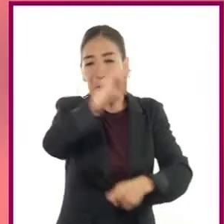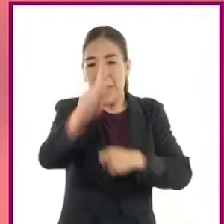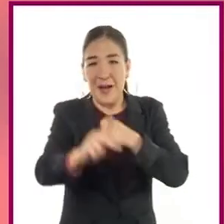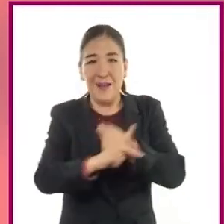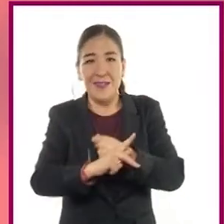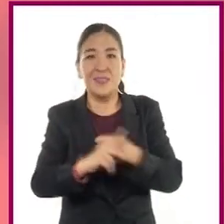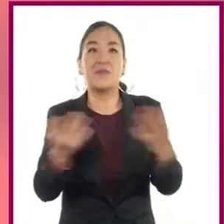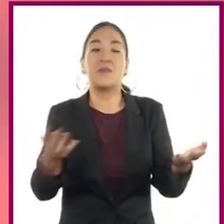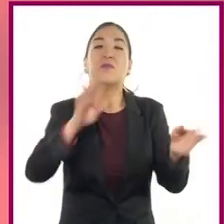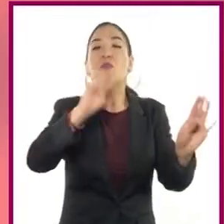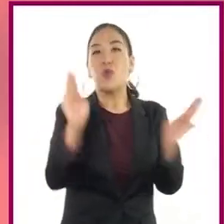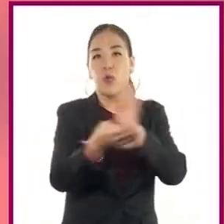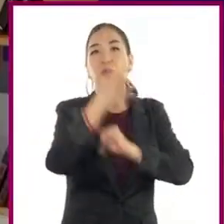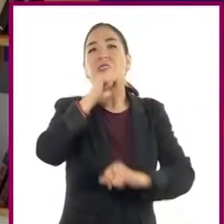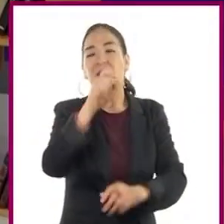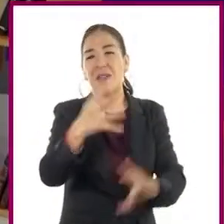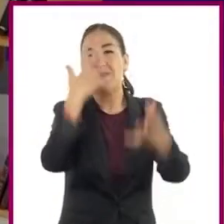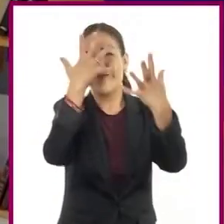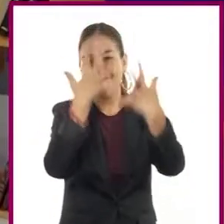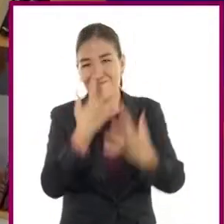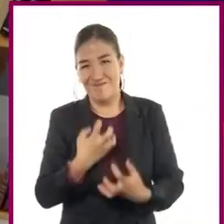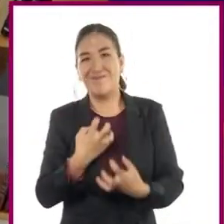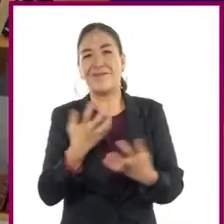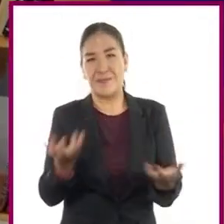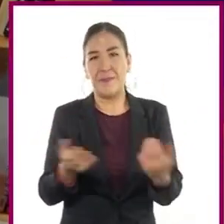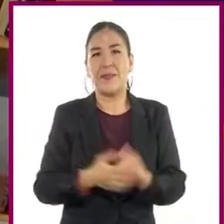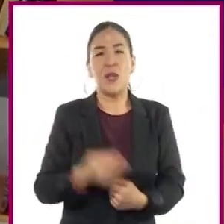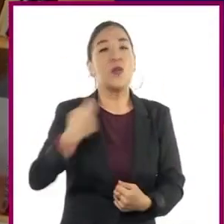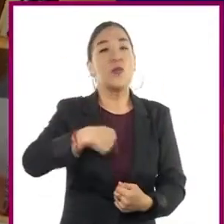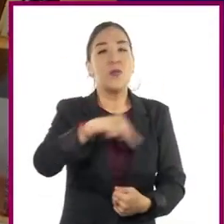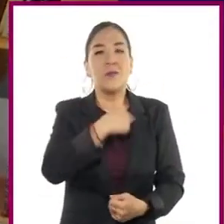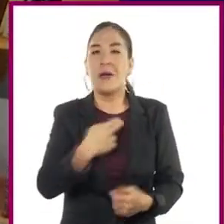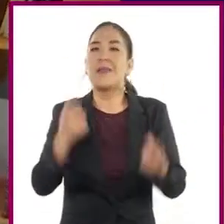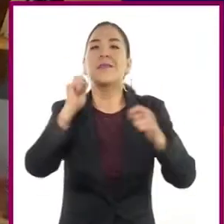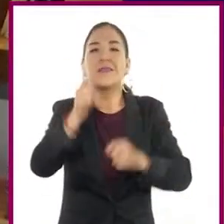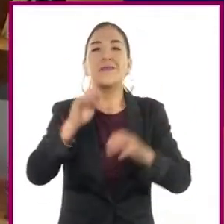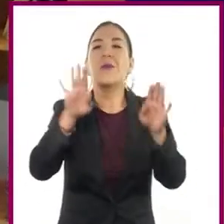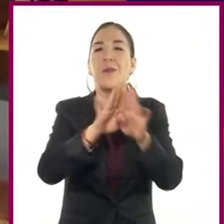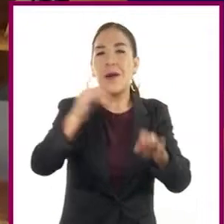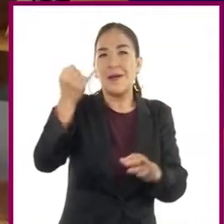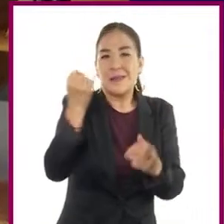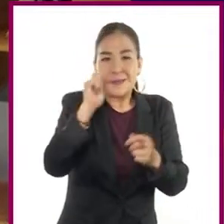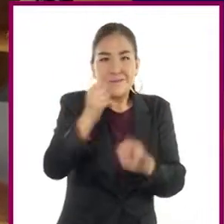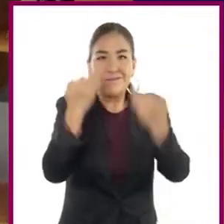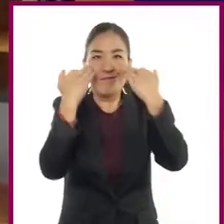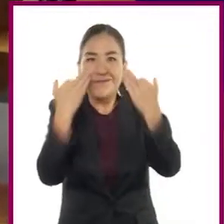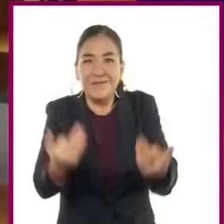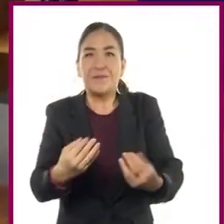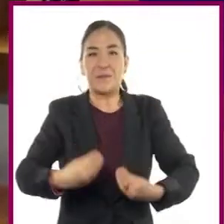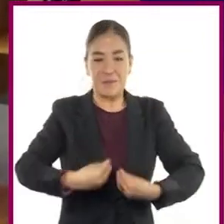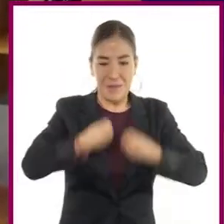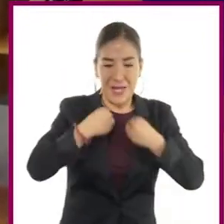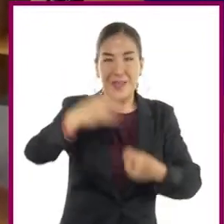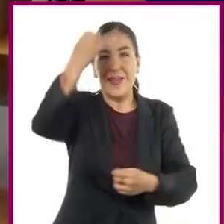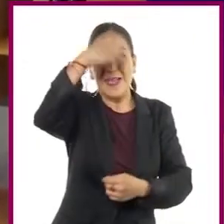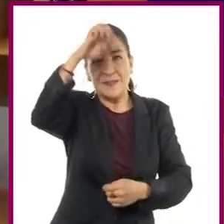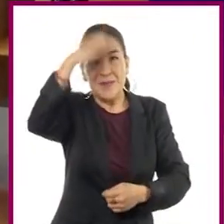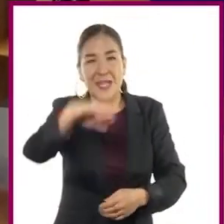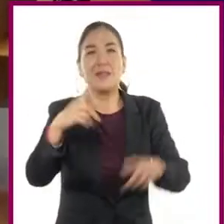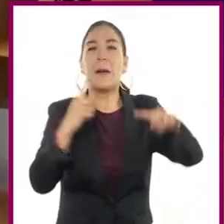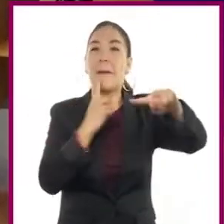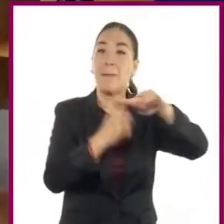o al mundo entero. Nosotros mismos somos un cúmulo de vivencias y de aprendizajes